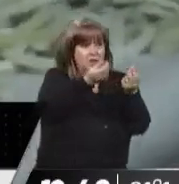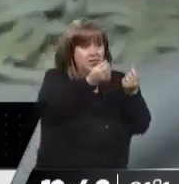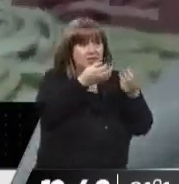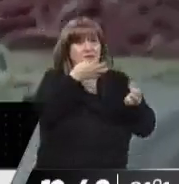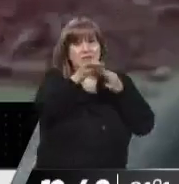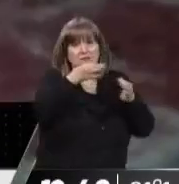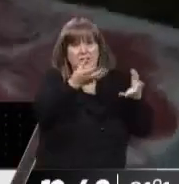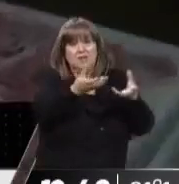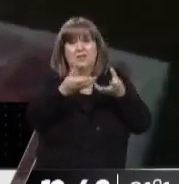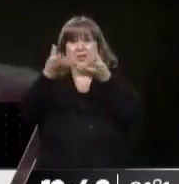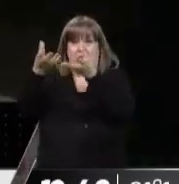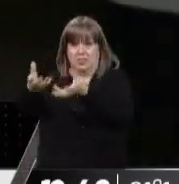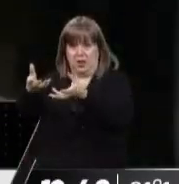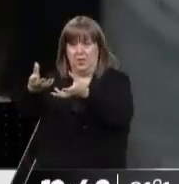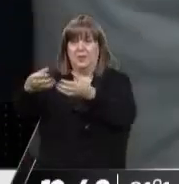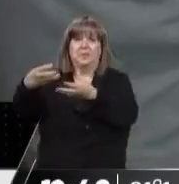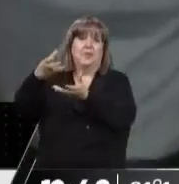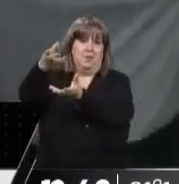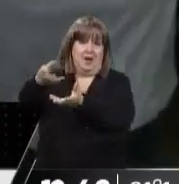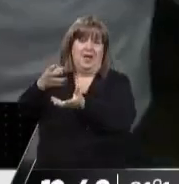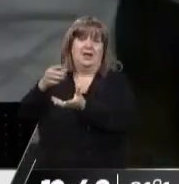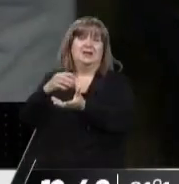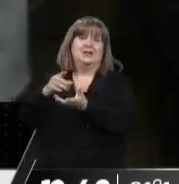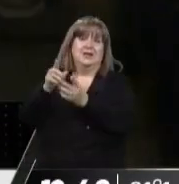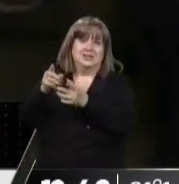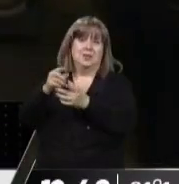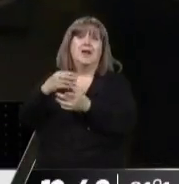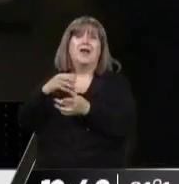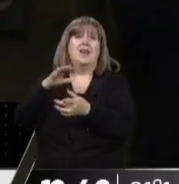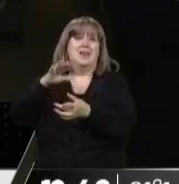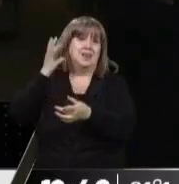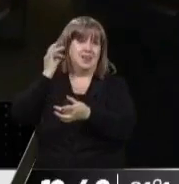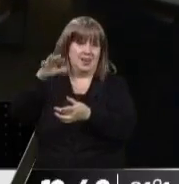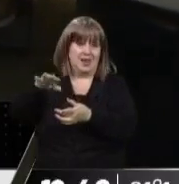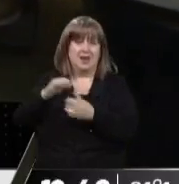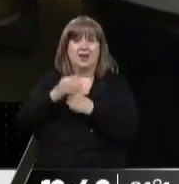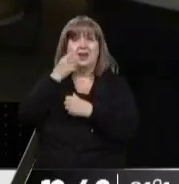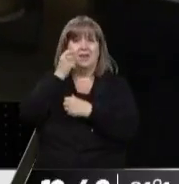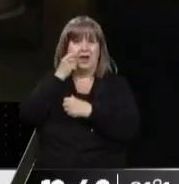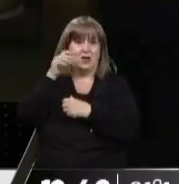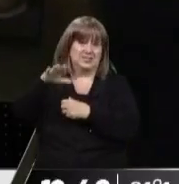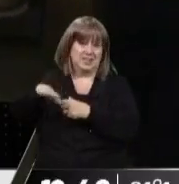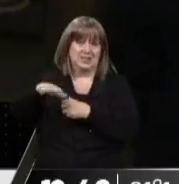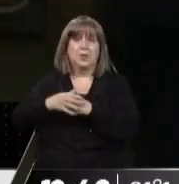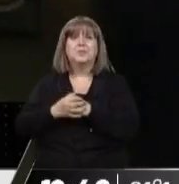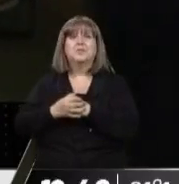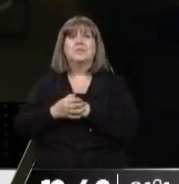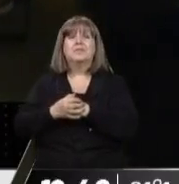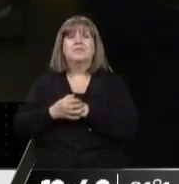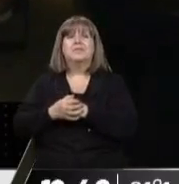ustedes. Gracias, Priscila, me quedo. Gabriela, todos los días me dice, llámate, estoy viendo en la tele, si le toque salir al